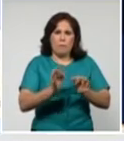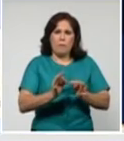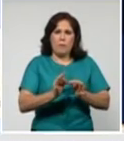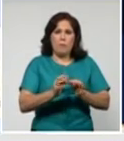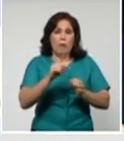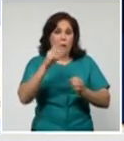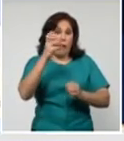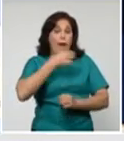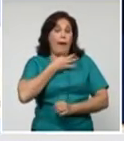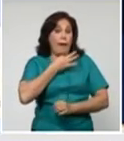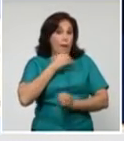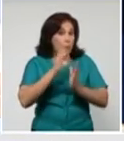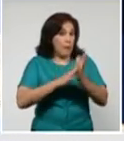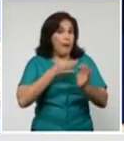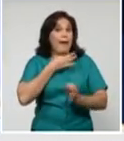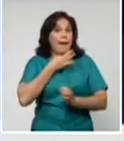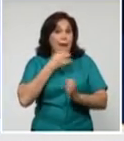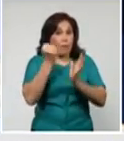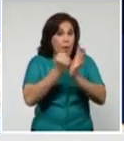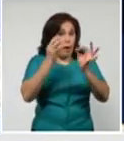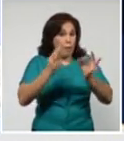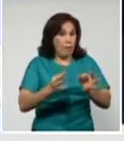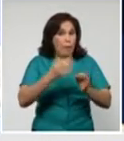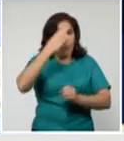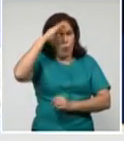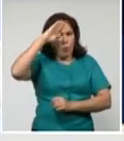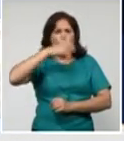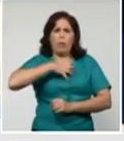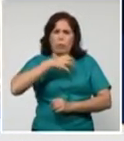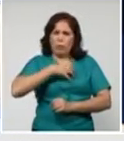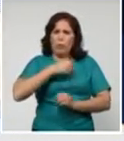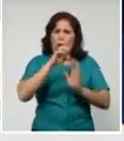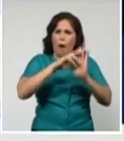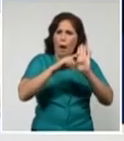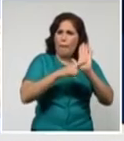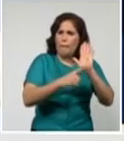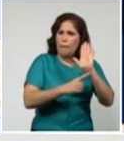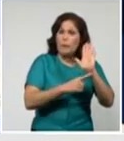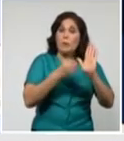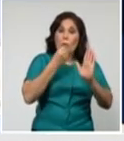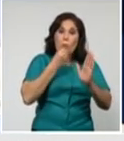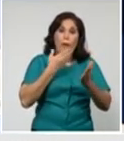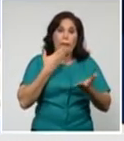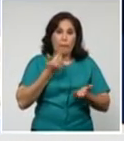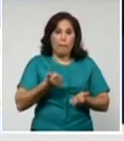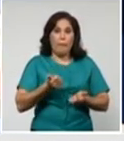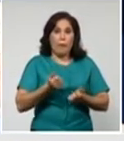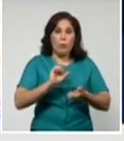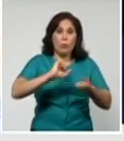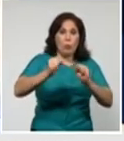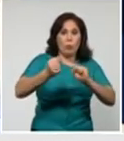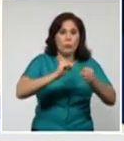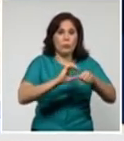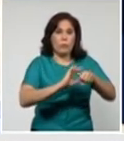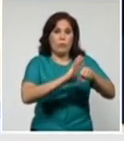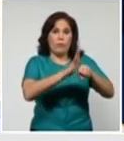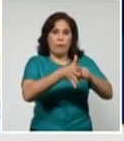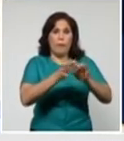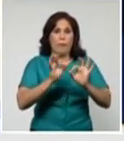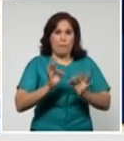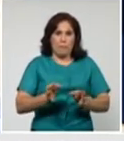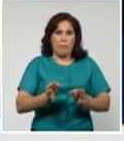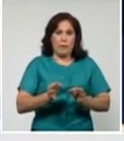fecha, y que cubre todos los aspectos que nos permiten un control de